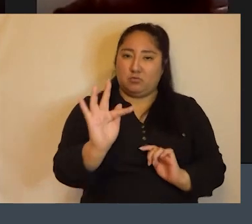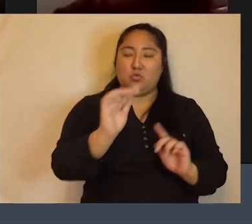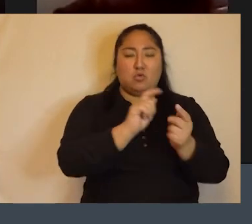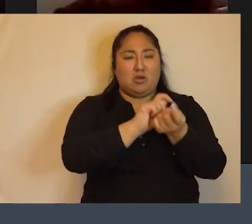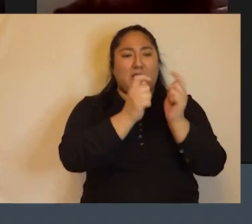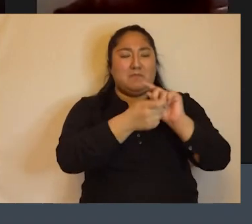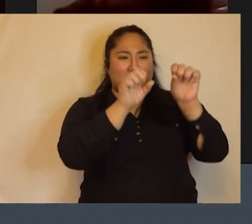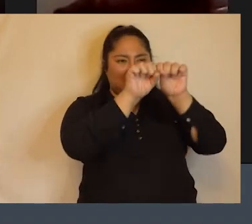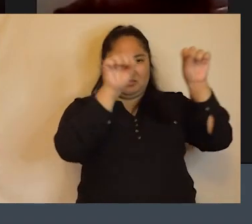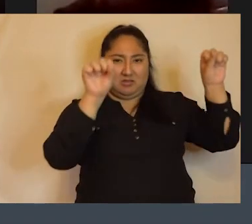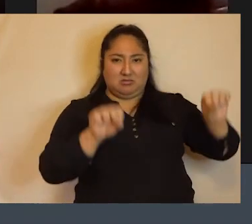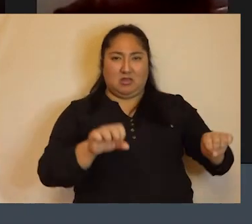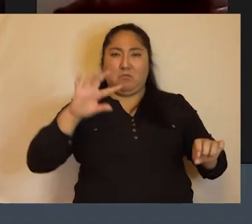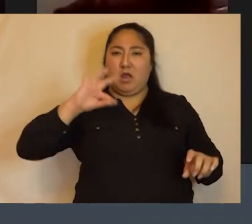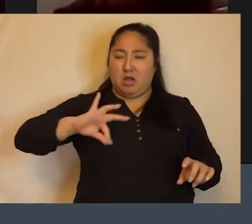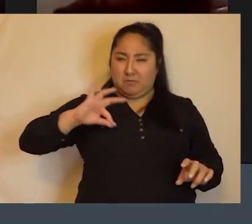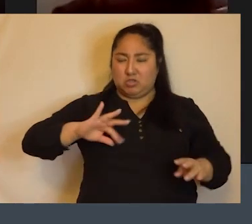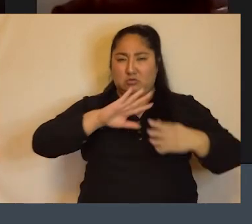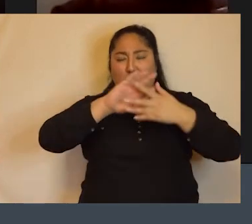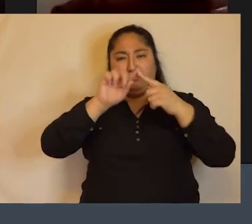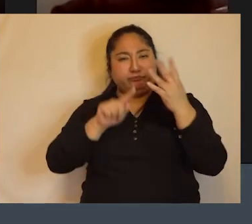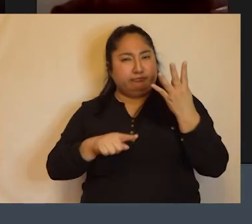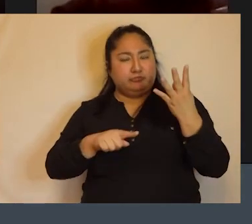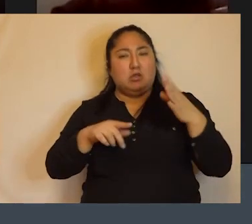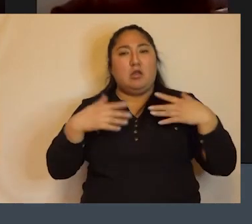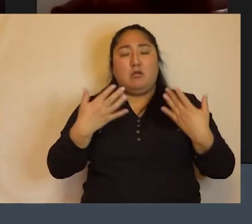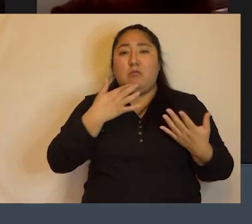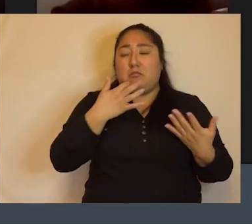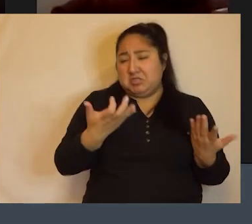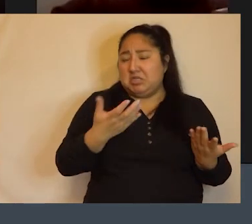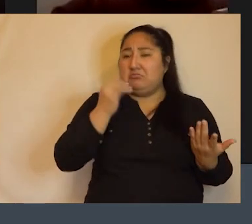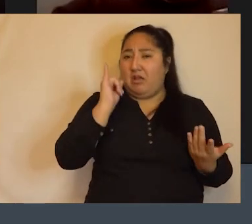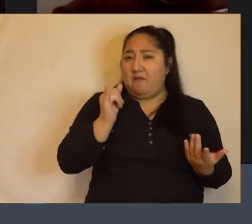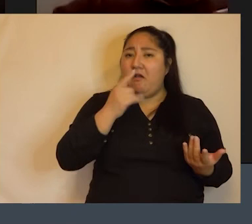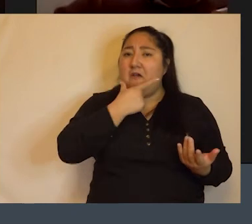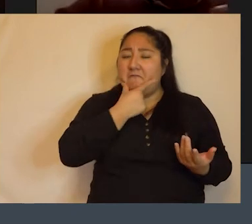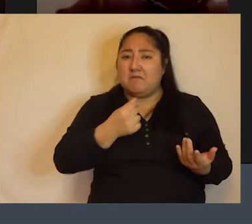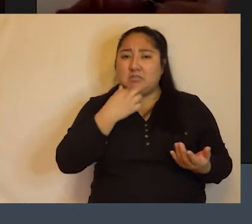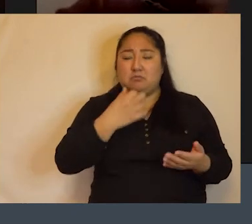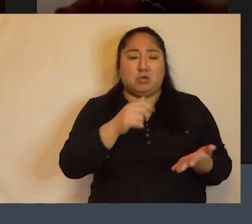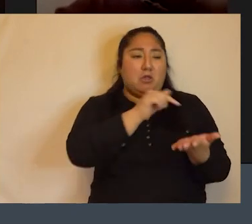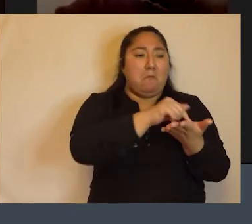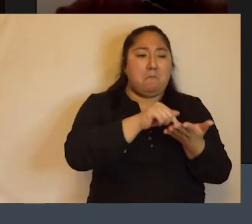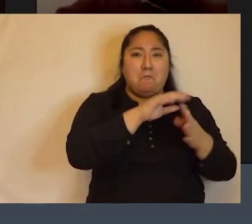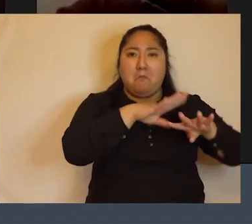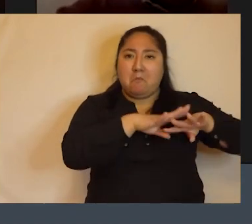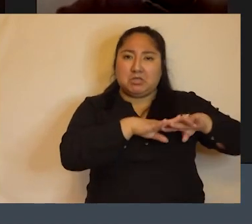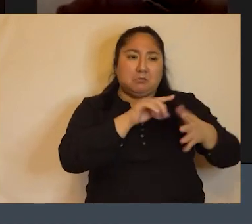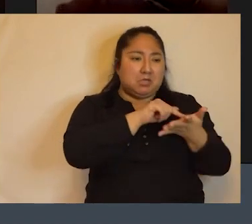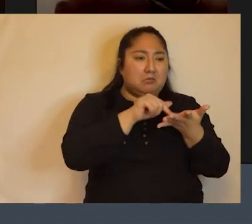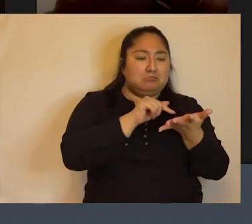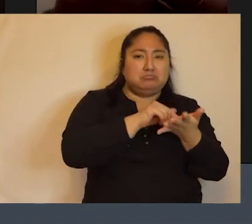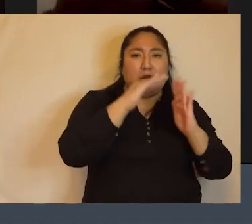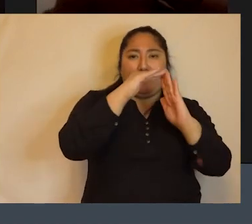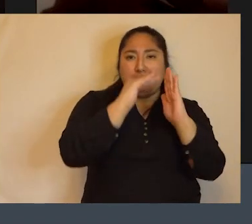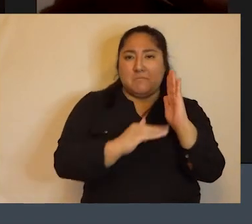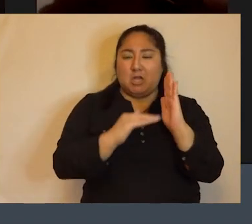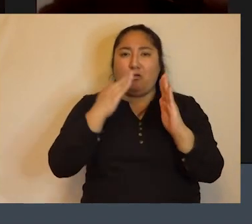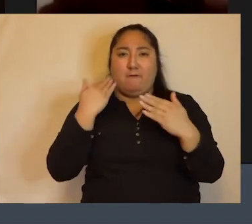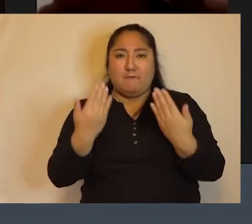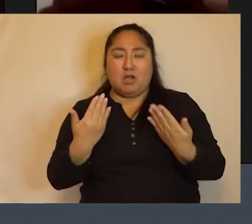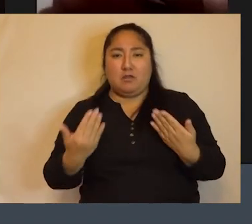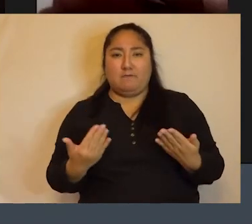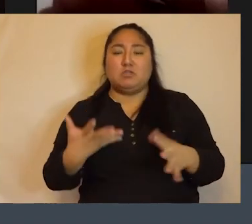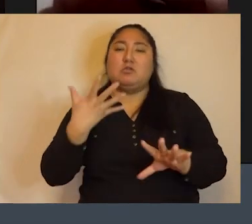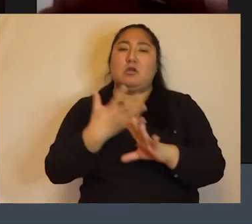las edades de pensión, obviamente es la solución fácil porque es una situación matemática. Si mi capital lo tengo que distribuir en menos pagos